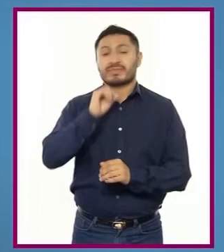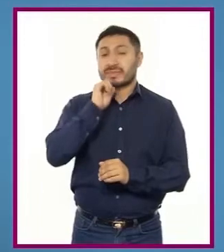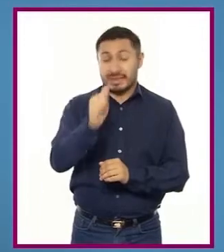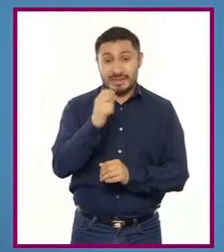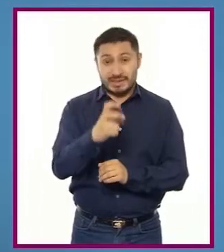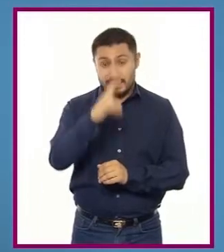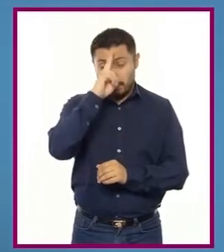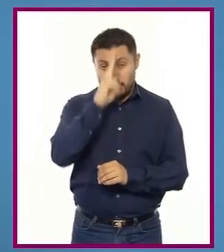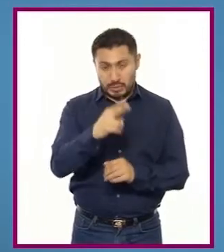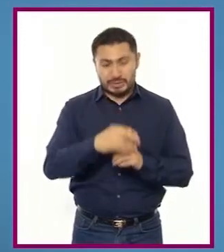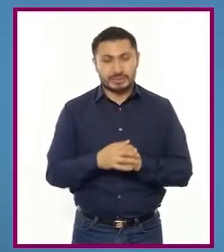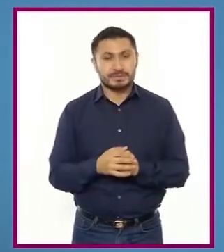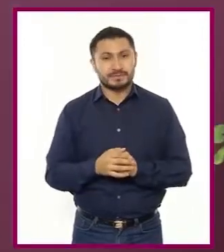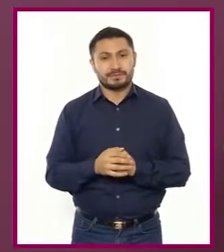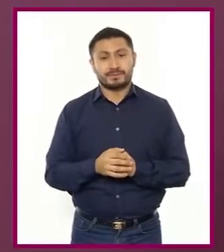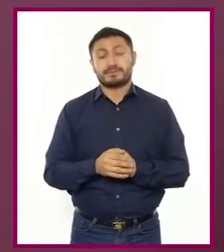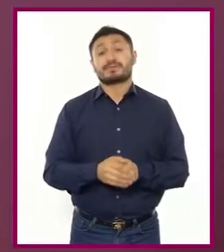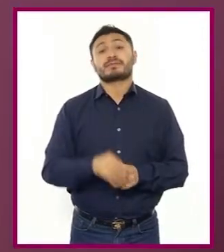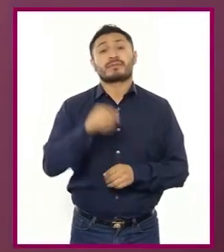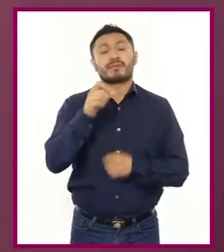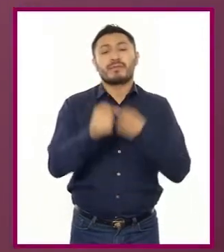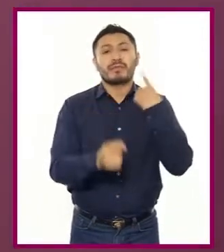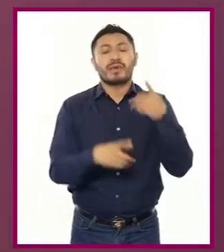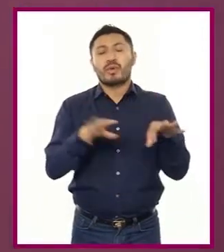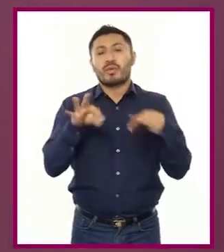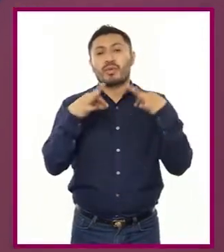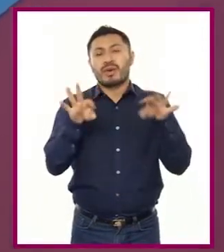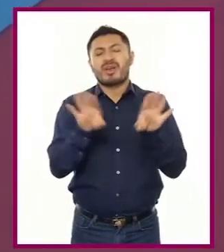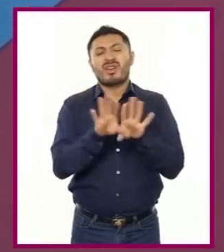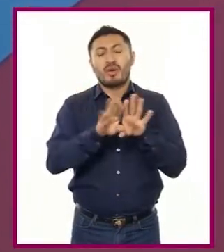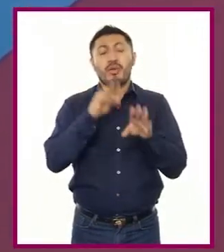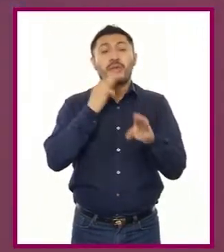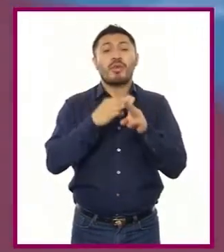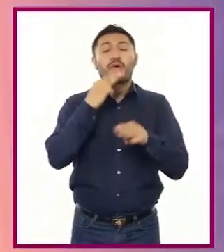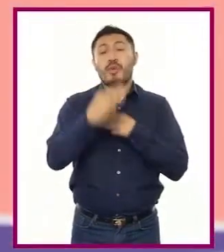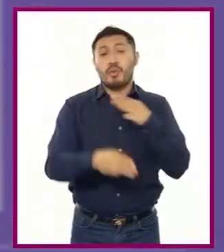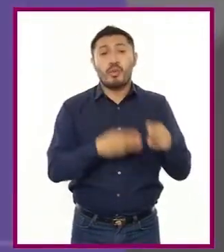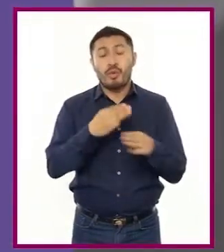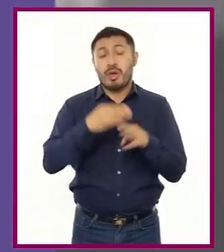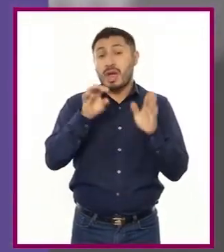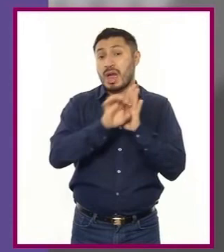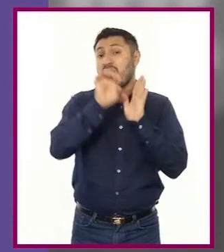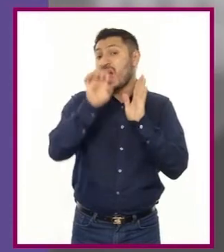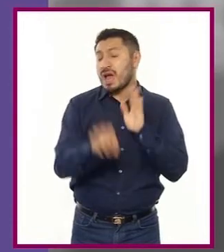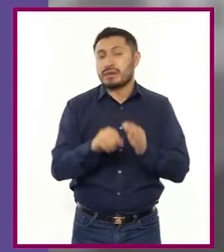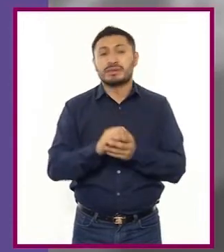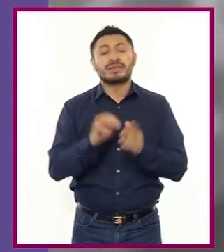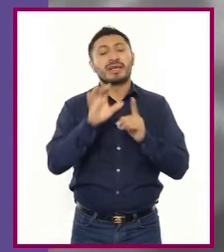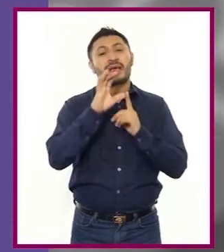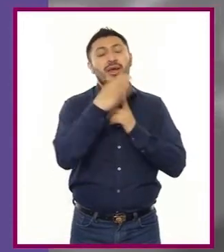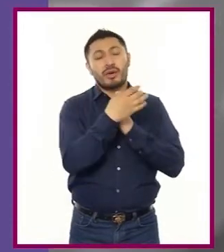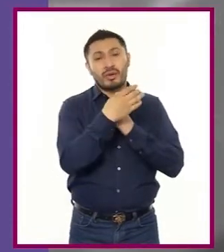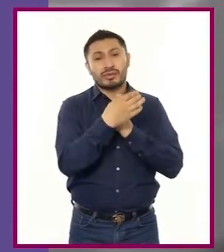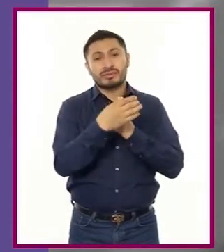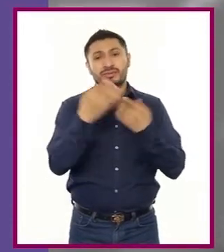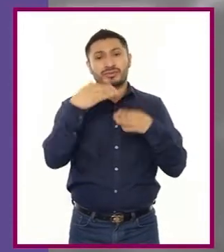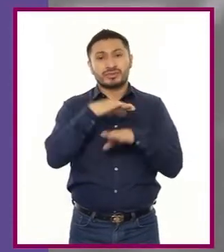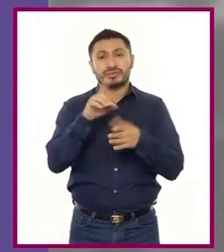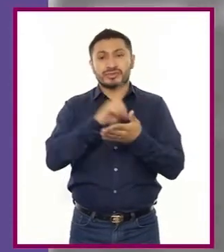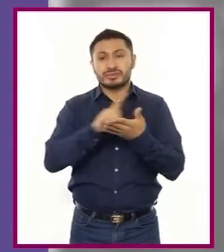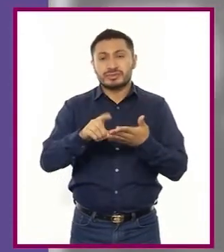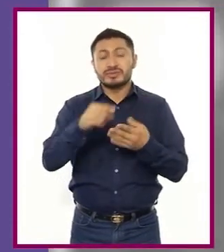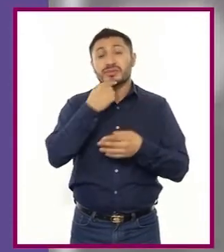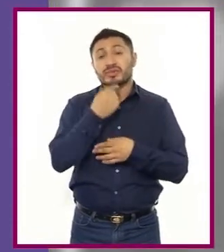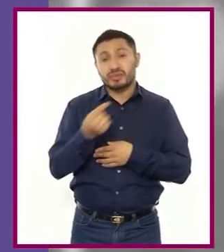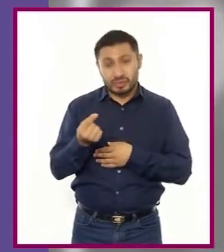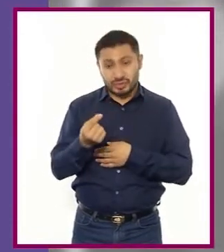Maestro, algunos tratados son prácticamente mundiales, como la Convención sobre los Derechos del Niño,